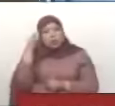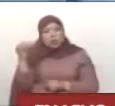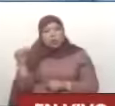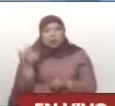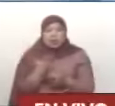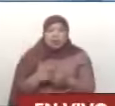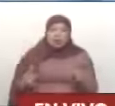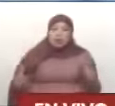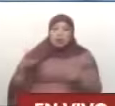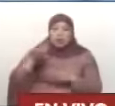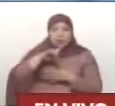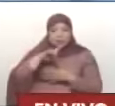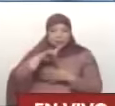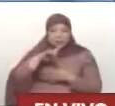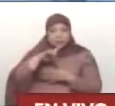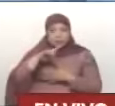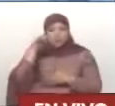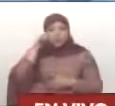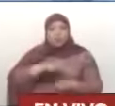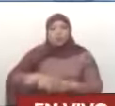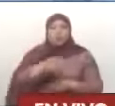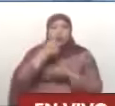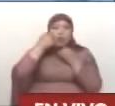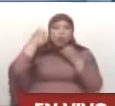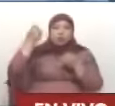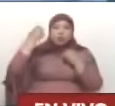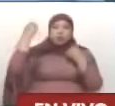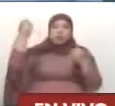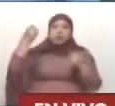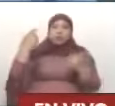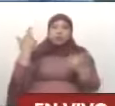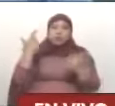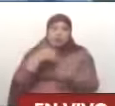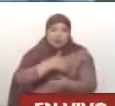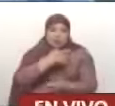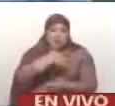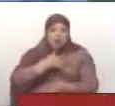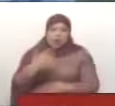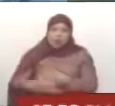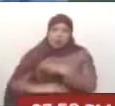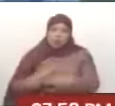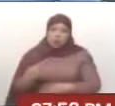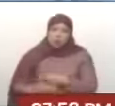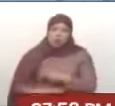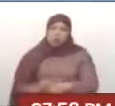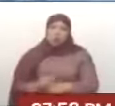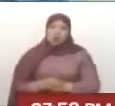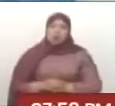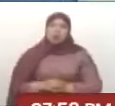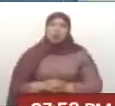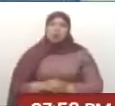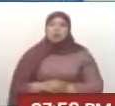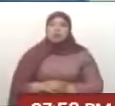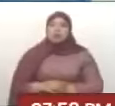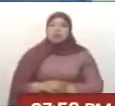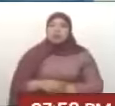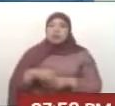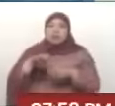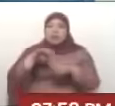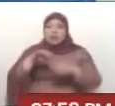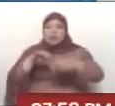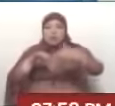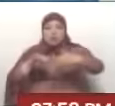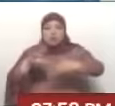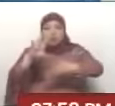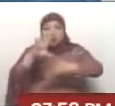la libertad de América. Es un pueblo rebelde. Es un pueblo en esencia revolucionario. Y además la posición geoestratégica, a la izquierda